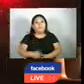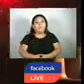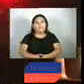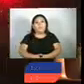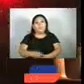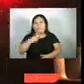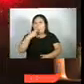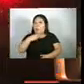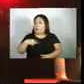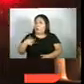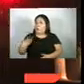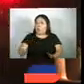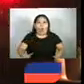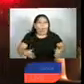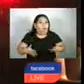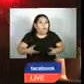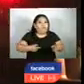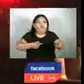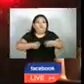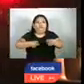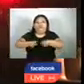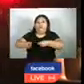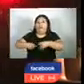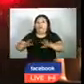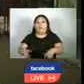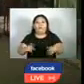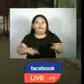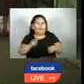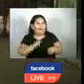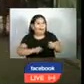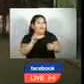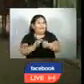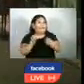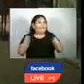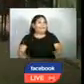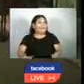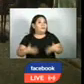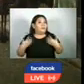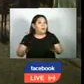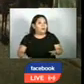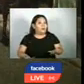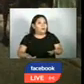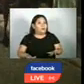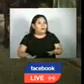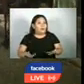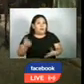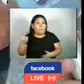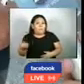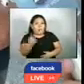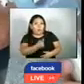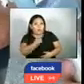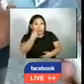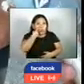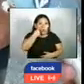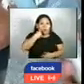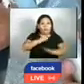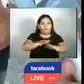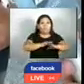está fuera de control, así de específicamente, porque que cada quien tiene que estar